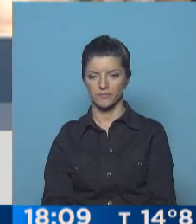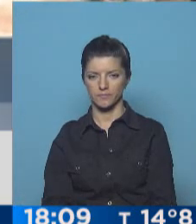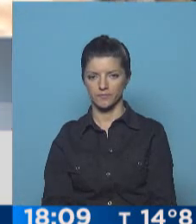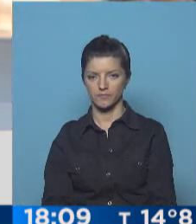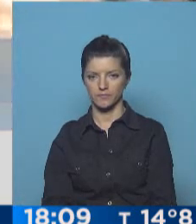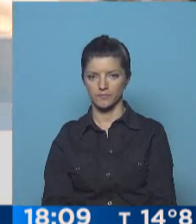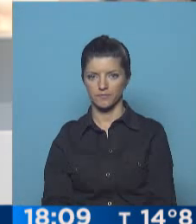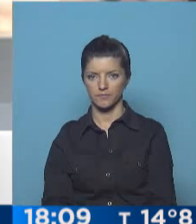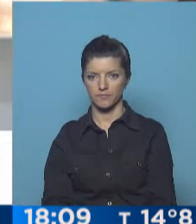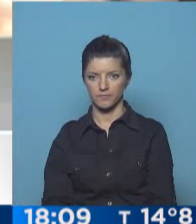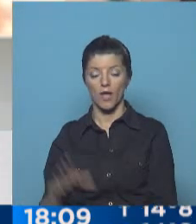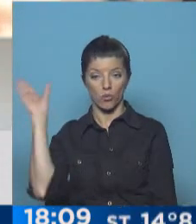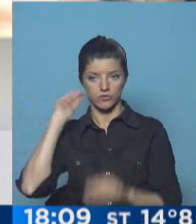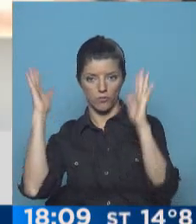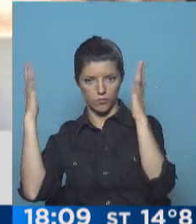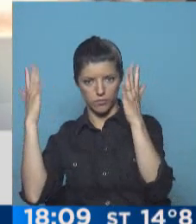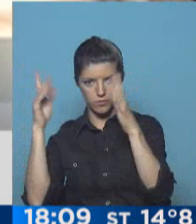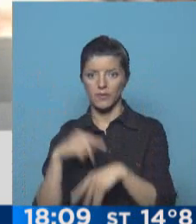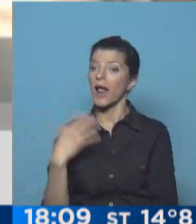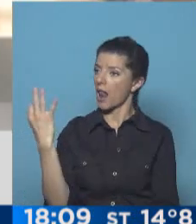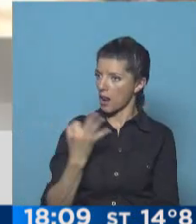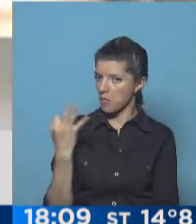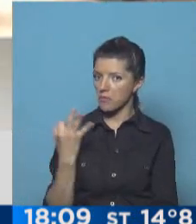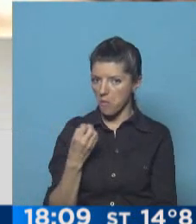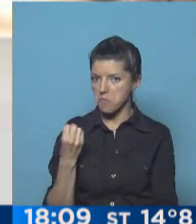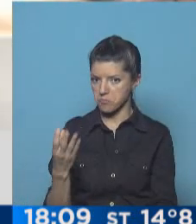que impresionante.